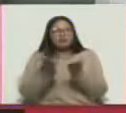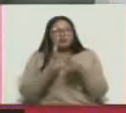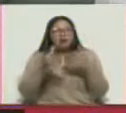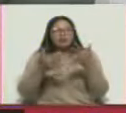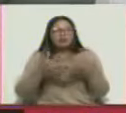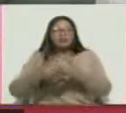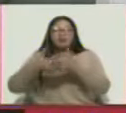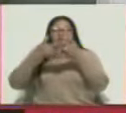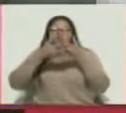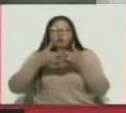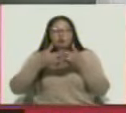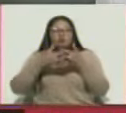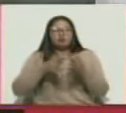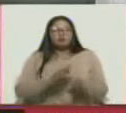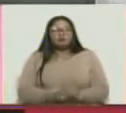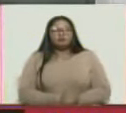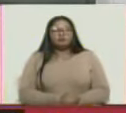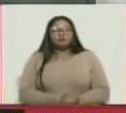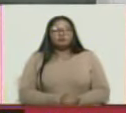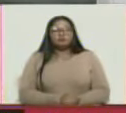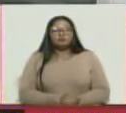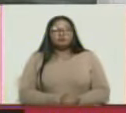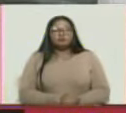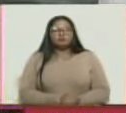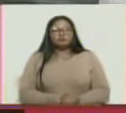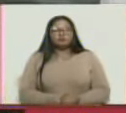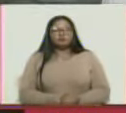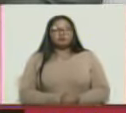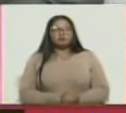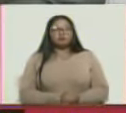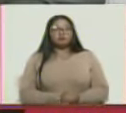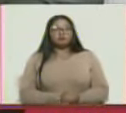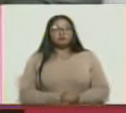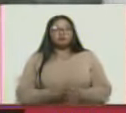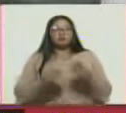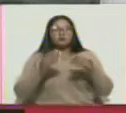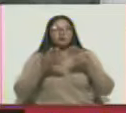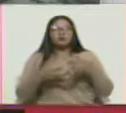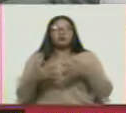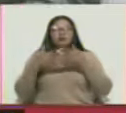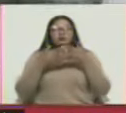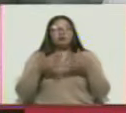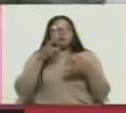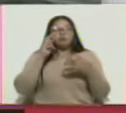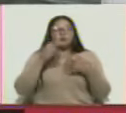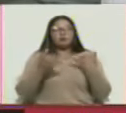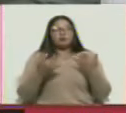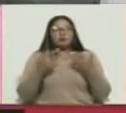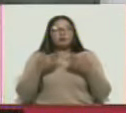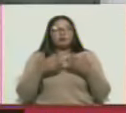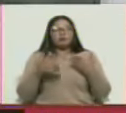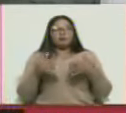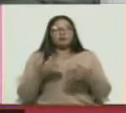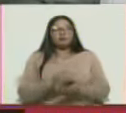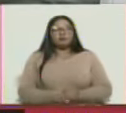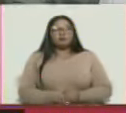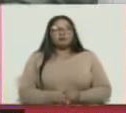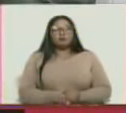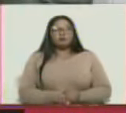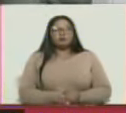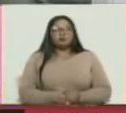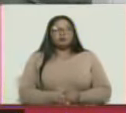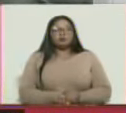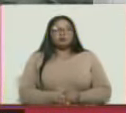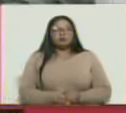Unidos. Estados Unidos. Sí. En todos los estados en Estados Unidos hemos visto manifestaciones y hemos visto marcha